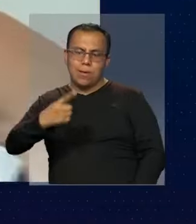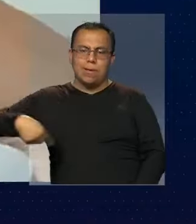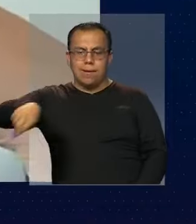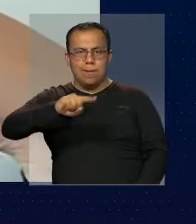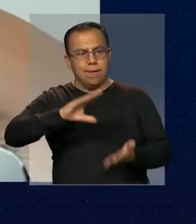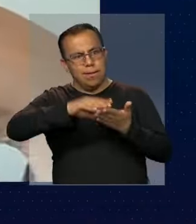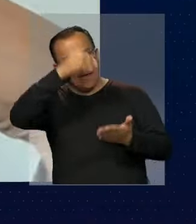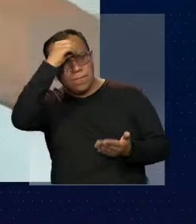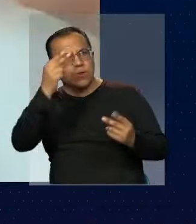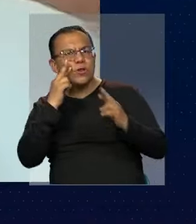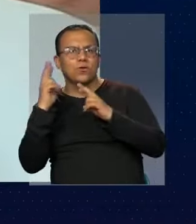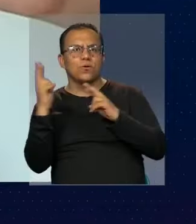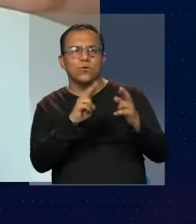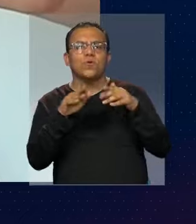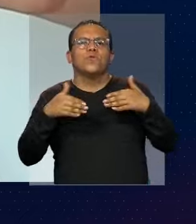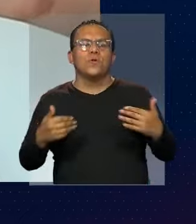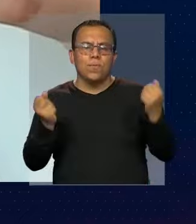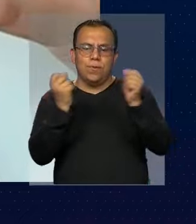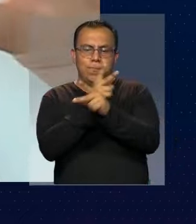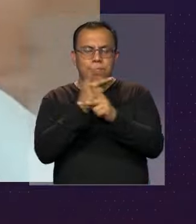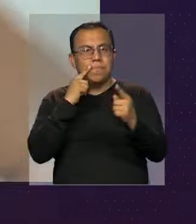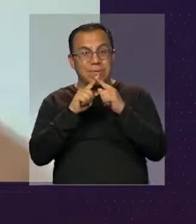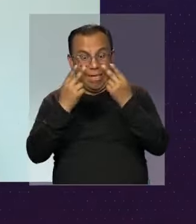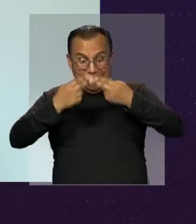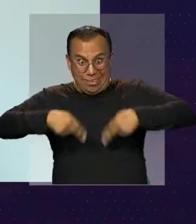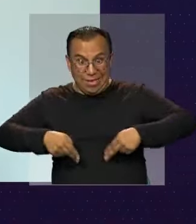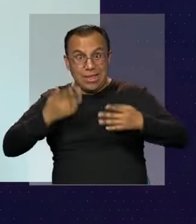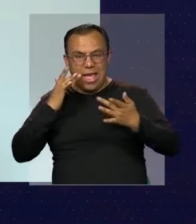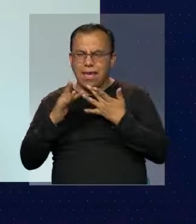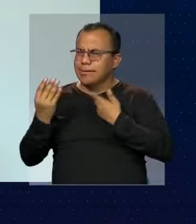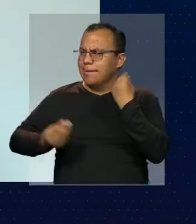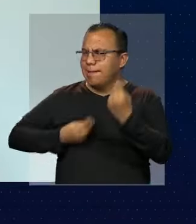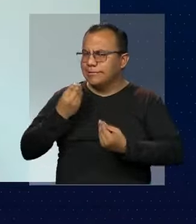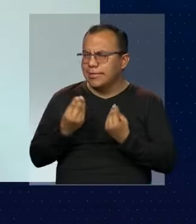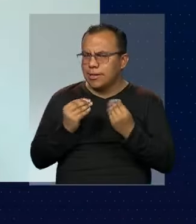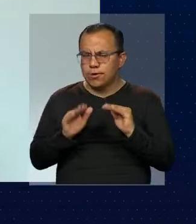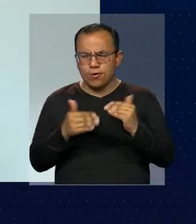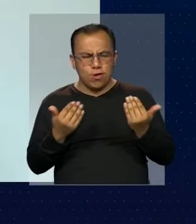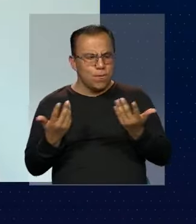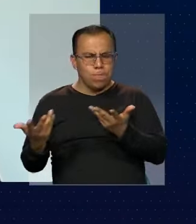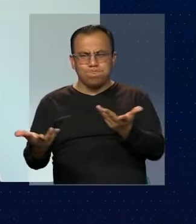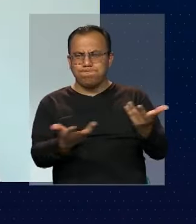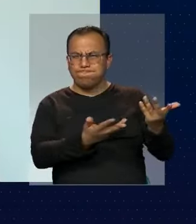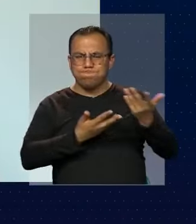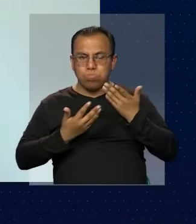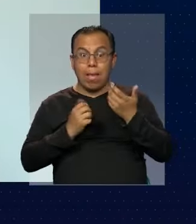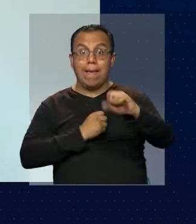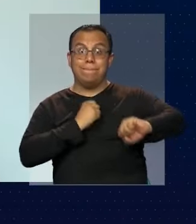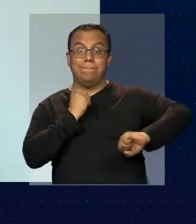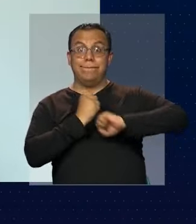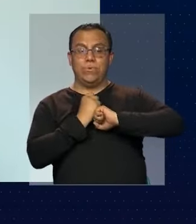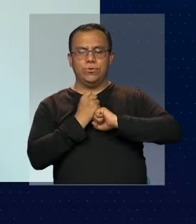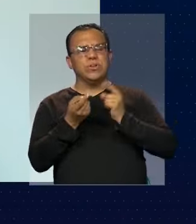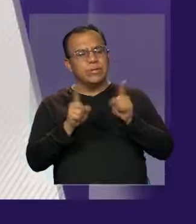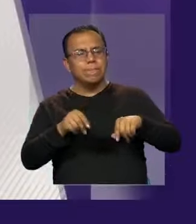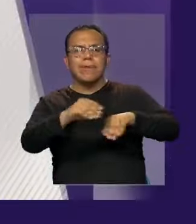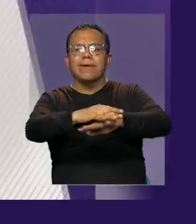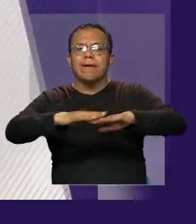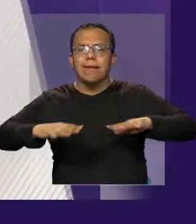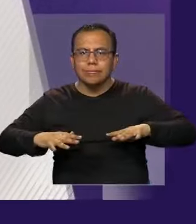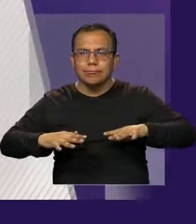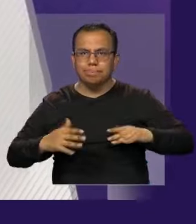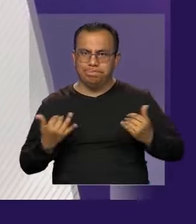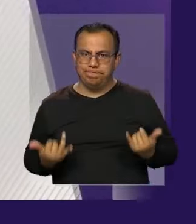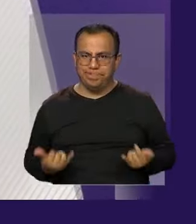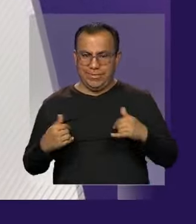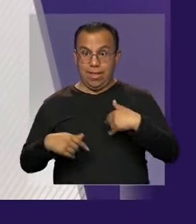también a reconocer estas violencias basadas en género, qué hacer, cómo buscar apoyo y cómo crear redes. De acuerdo